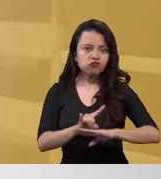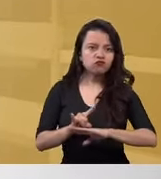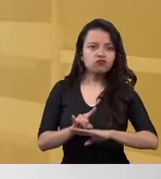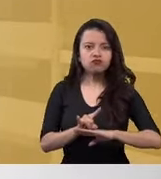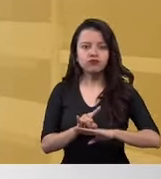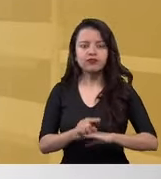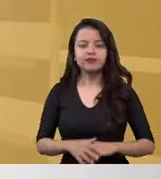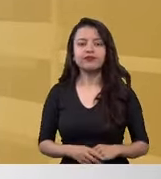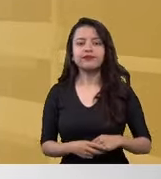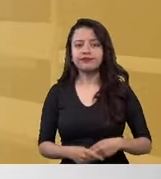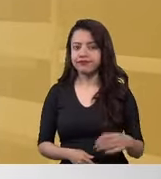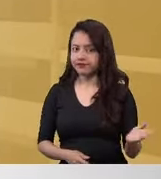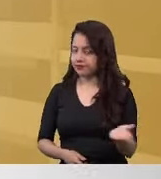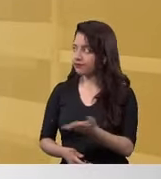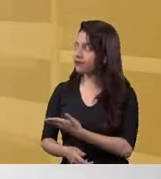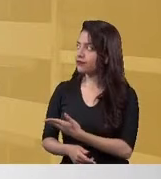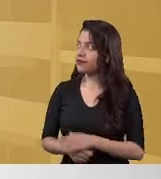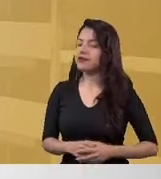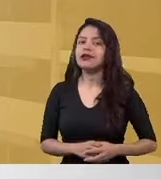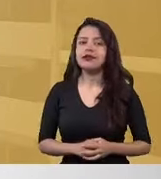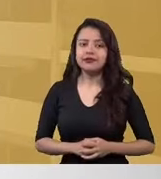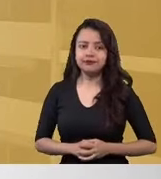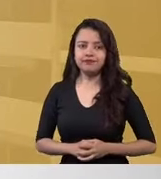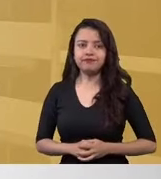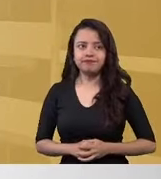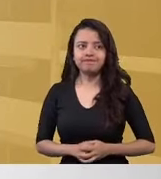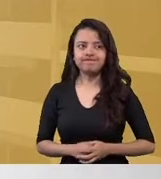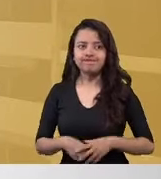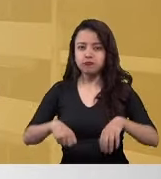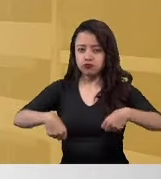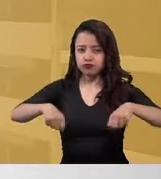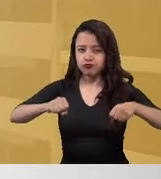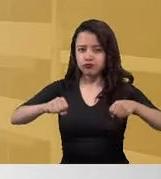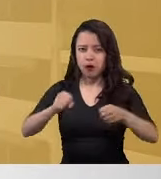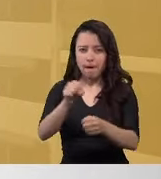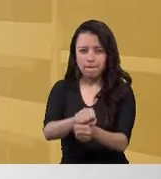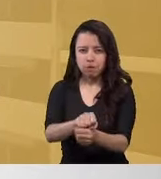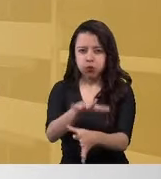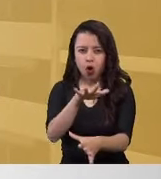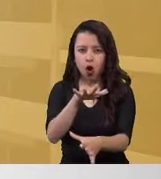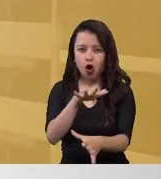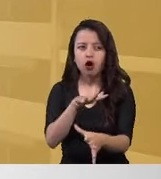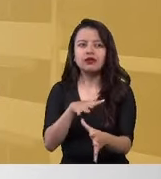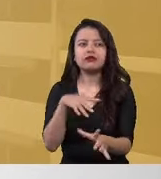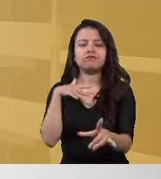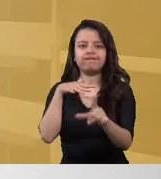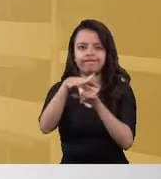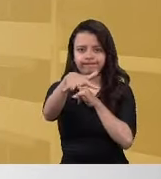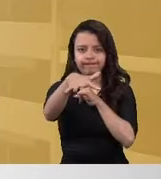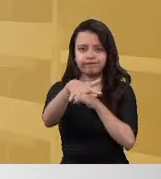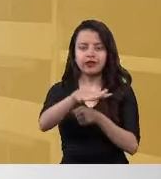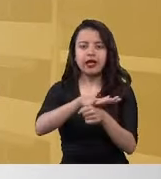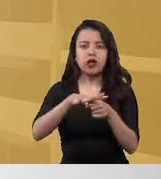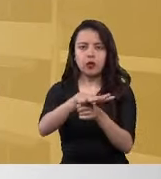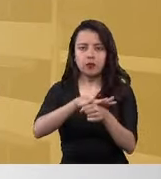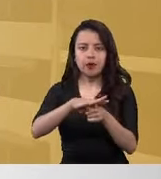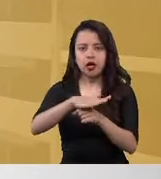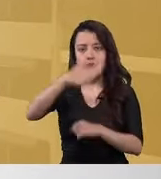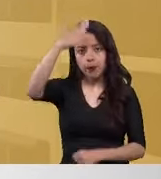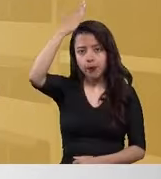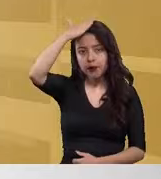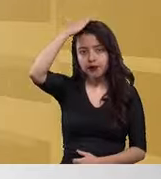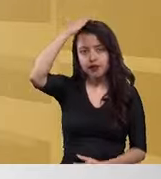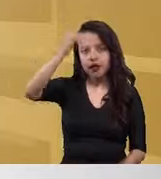vio interrumpida por la violencia. El estallido de una motocicleta cargada con explosivos sacudió la mañana del barrio Portal del Jordán,